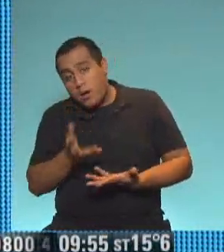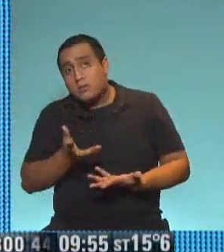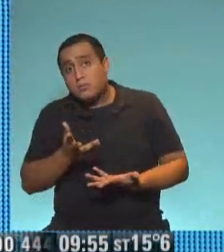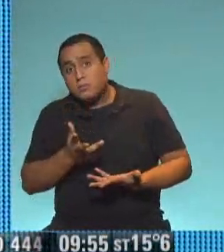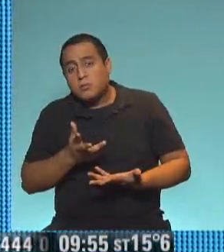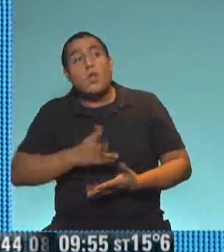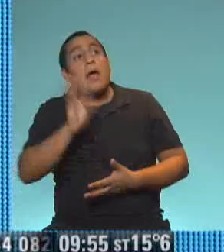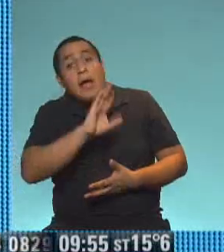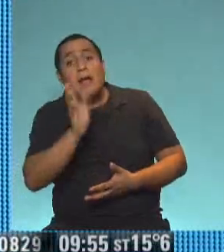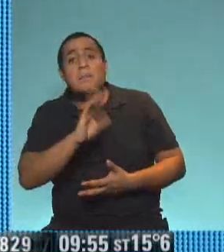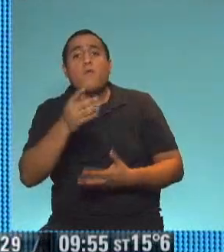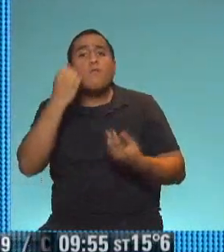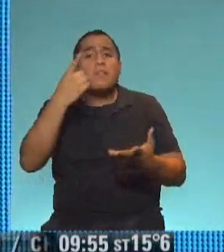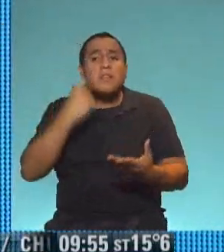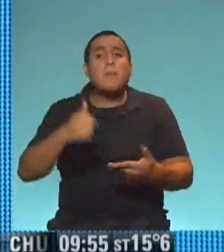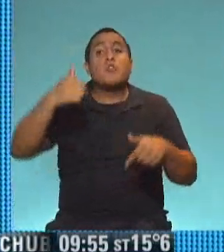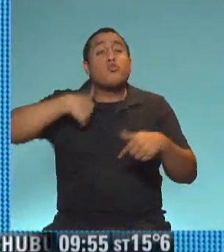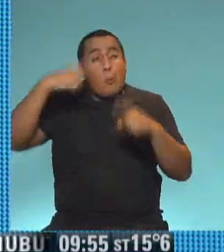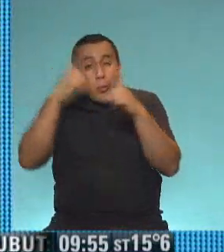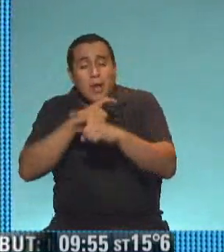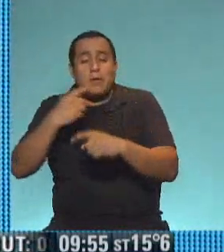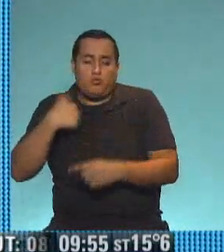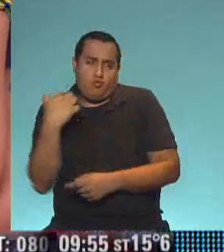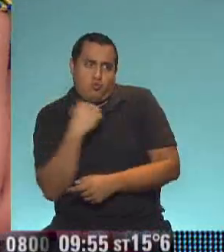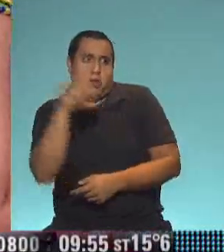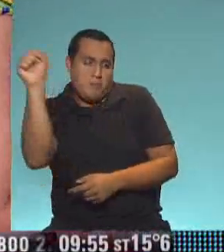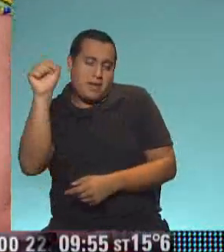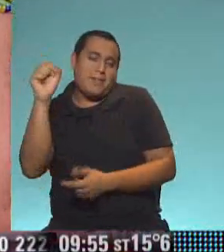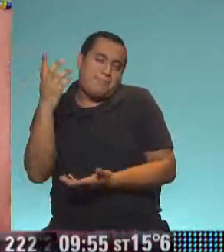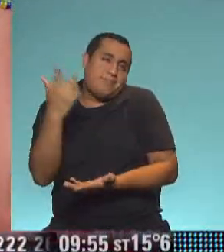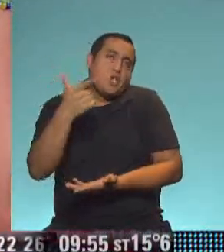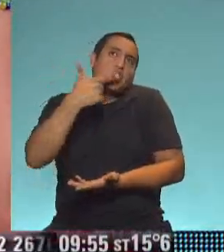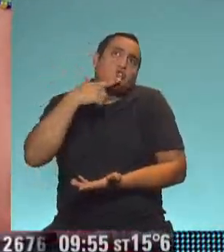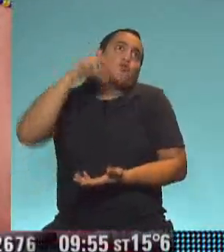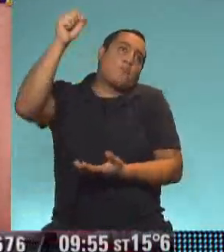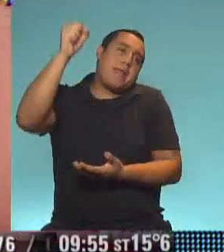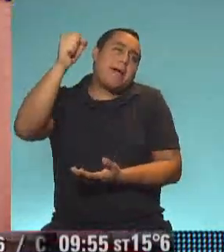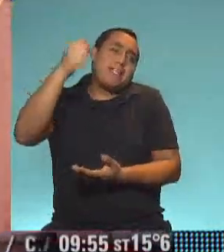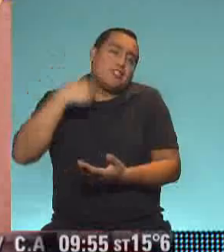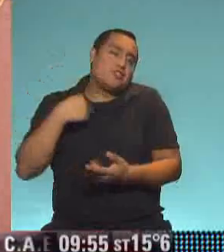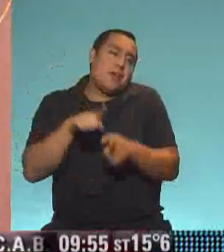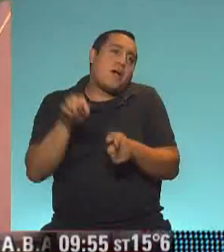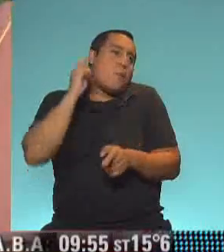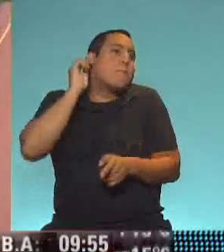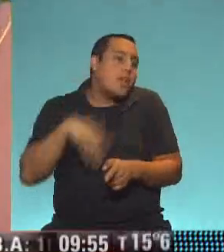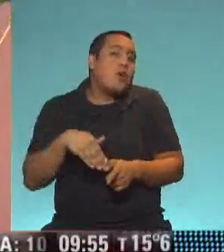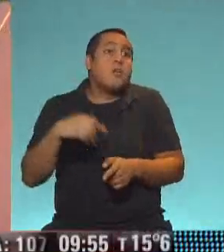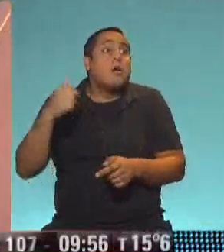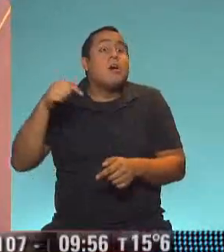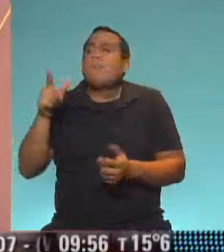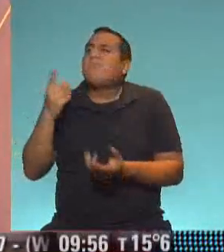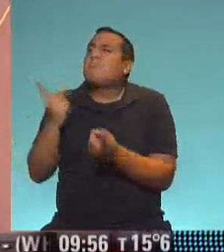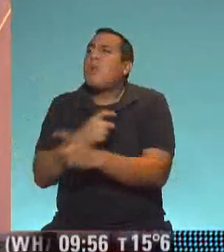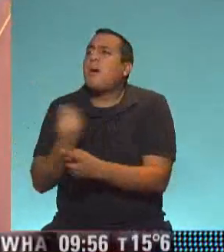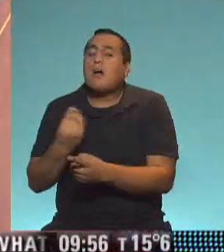¡Bomberas! ¡Cuartel de bomberas! ¿Sí? Buenos días, estoy en un problema. Días. Habla Supermancito, el menor de los amigos de Superman. Sí, ¿cuál es su emergencia? Estoy en el medio de un incendio.